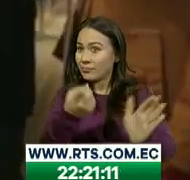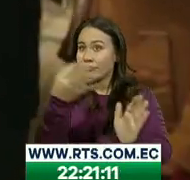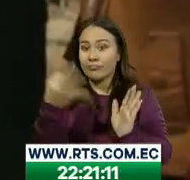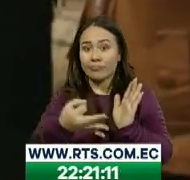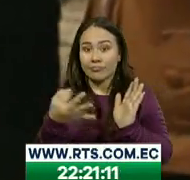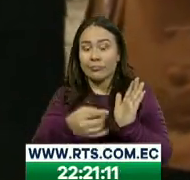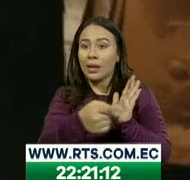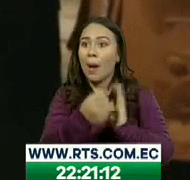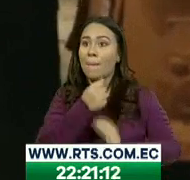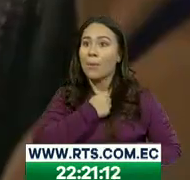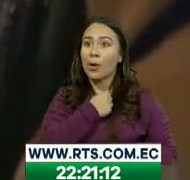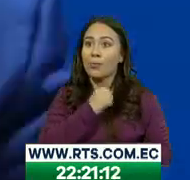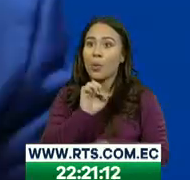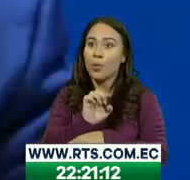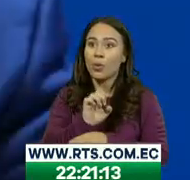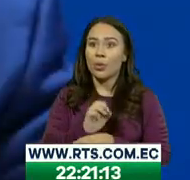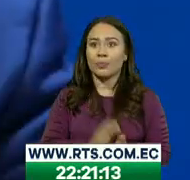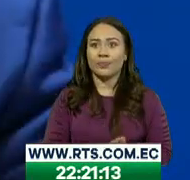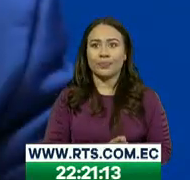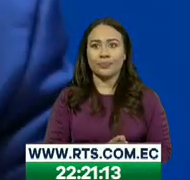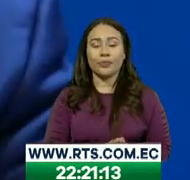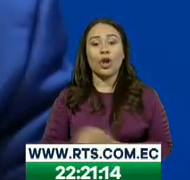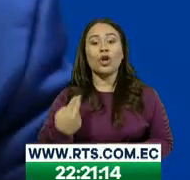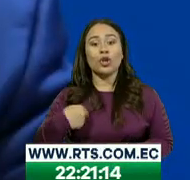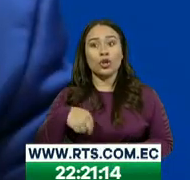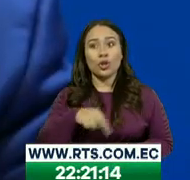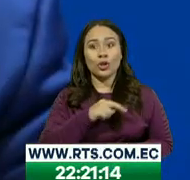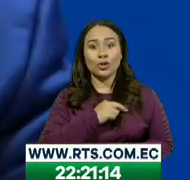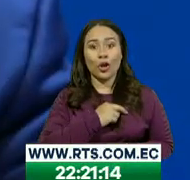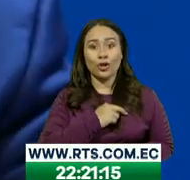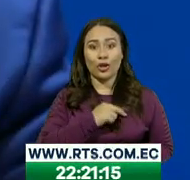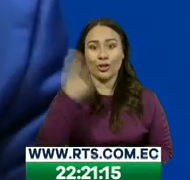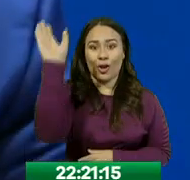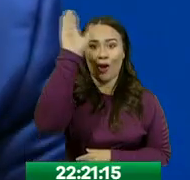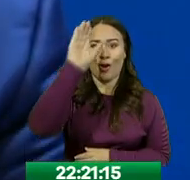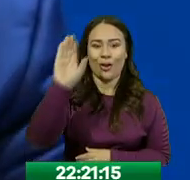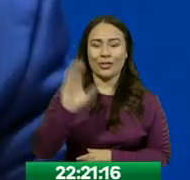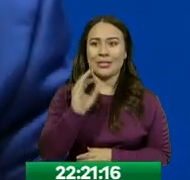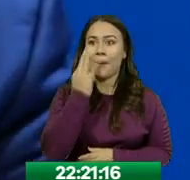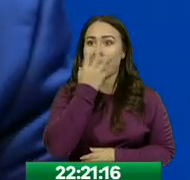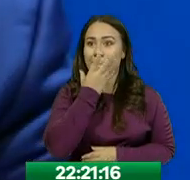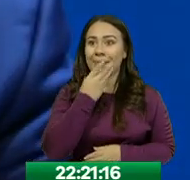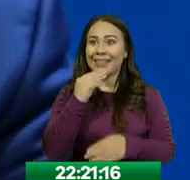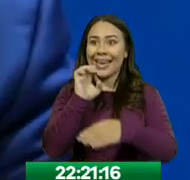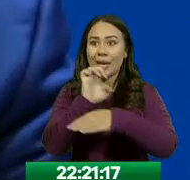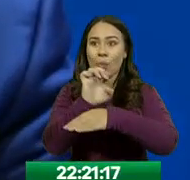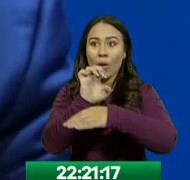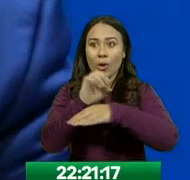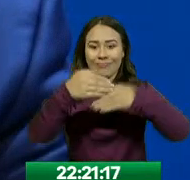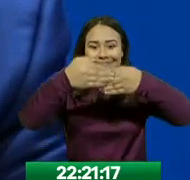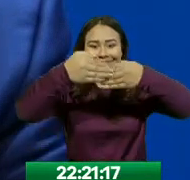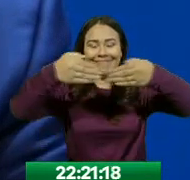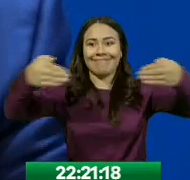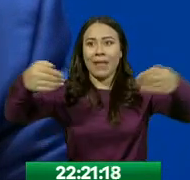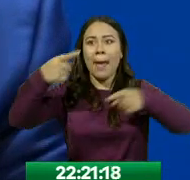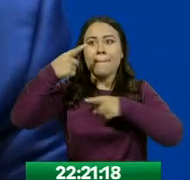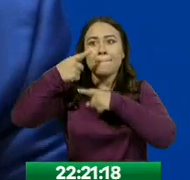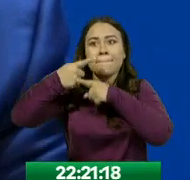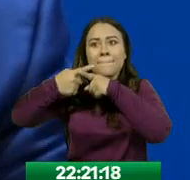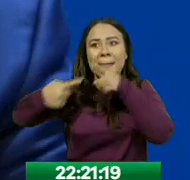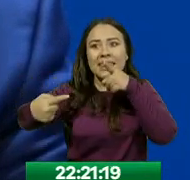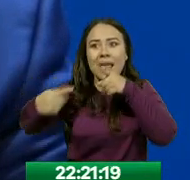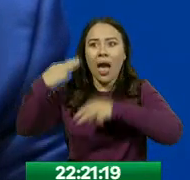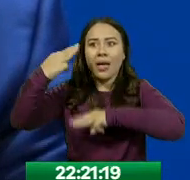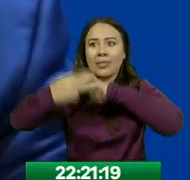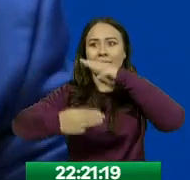de los productos ecuatorianos. Debido a nuestra posición geográfica privilegiada, estamos en la línea equinoccial. Esto nos